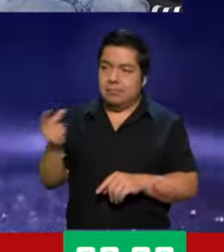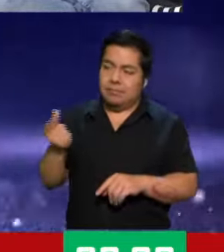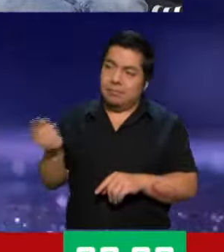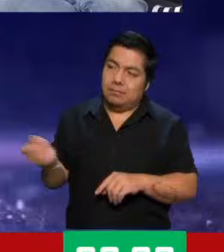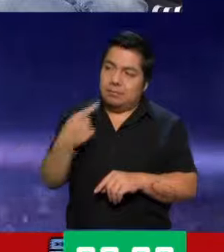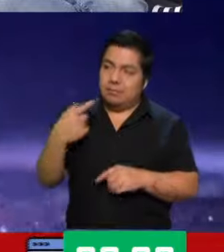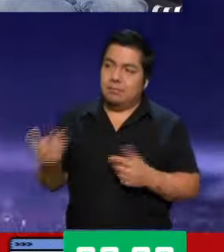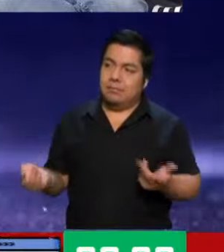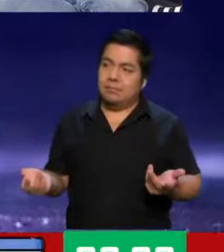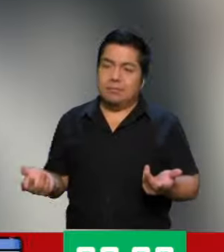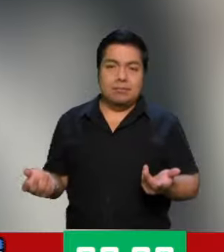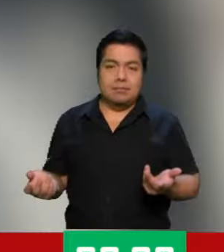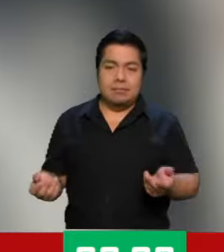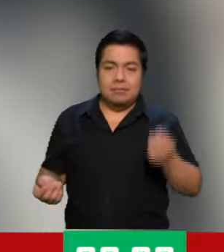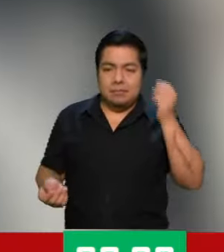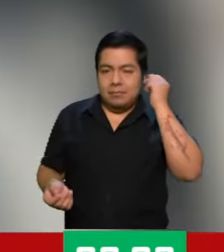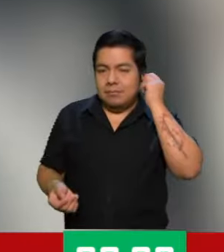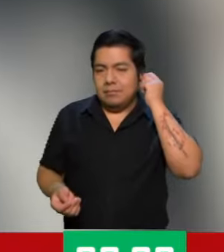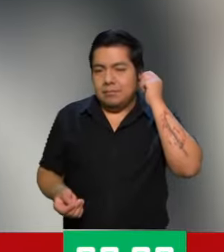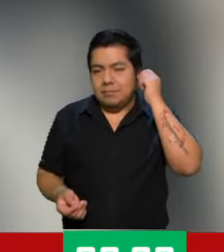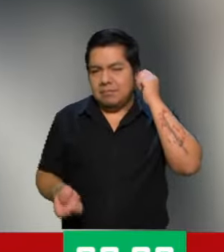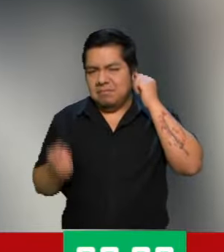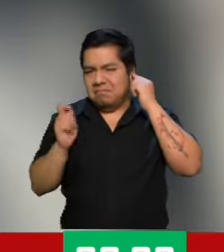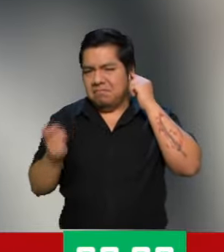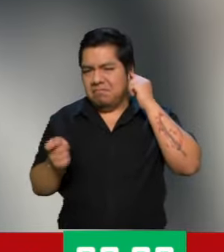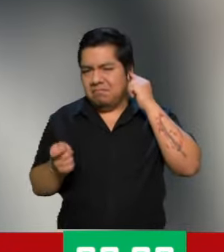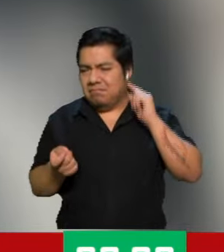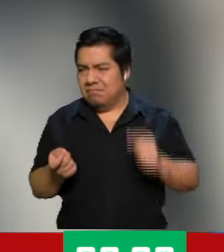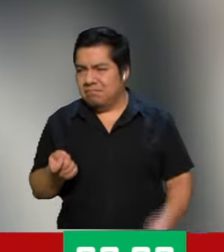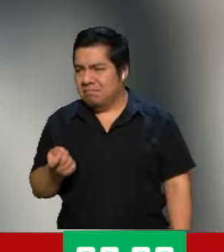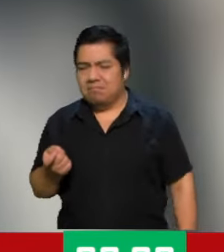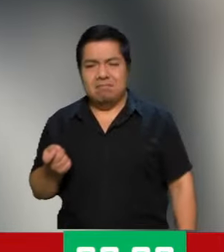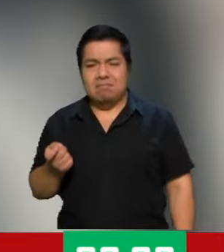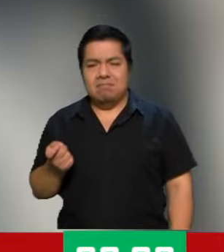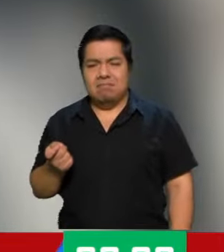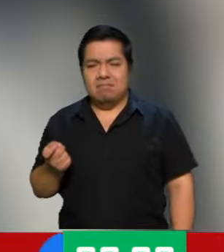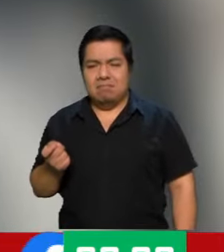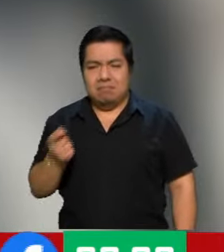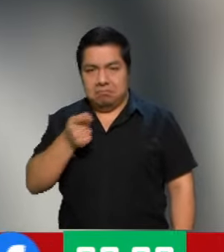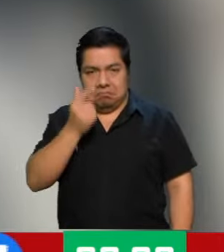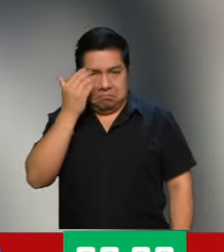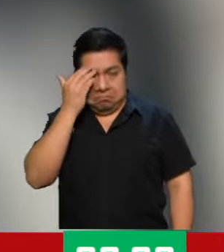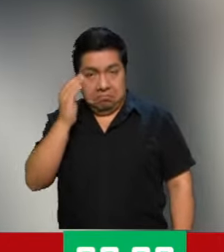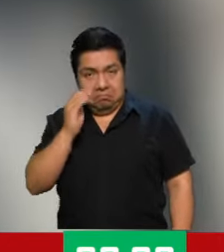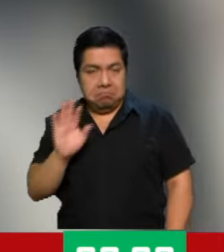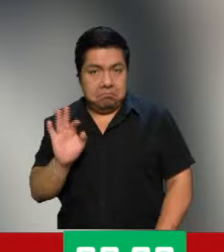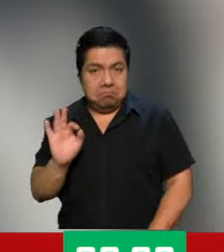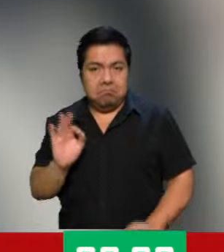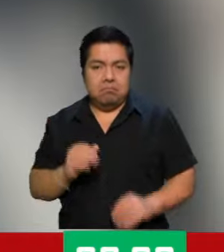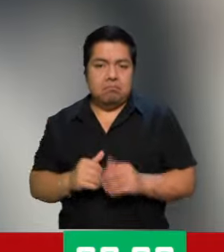cabina otra imagen, sí, es que miren. ¿Eso qué? ¿Es eso? No, es que miren, como no sé si ustedes saben, pero